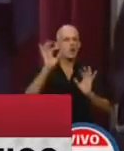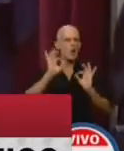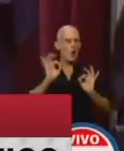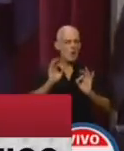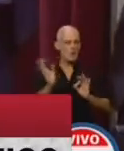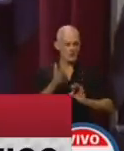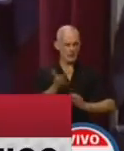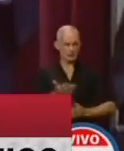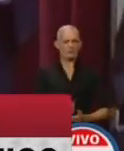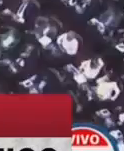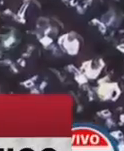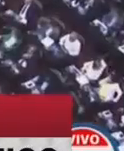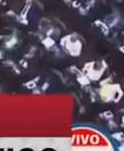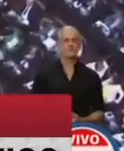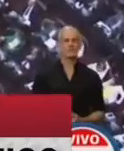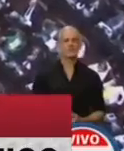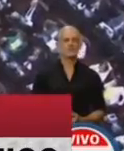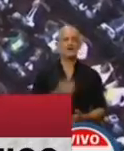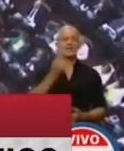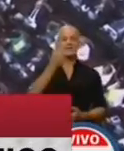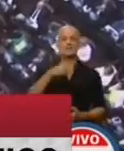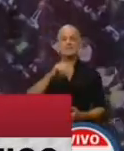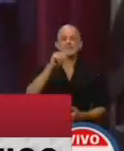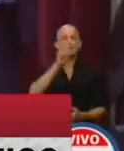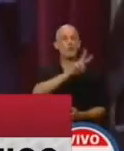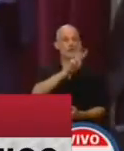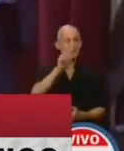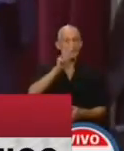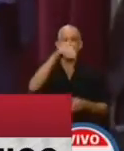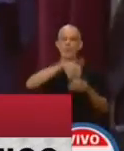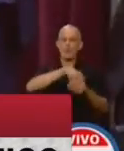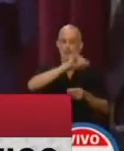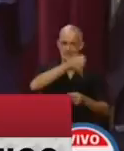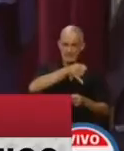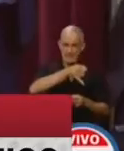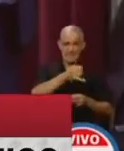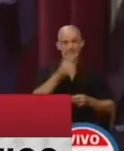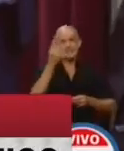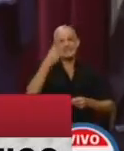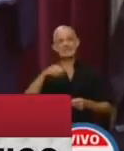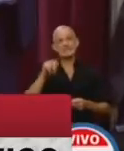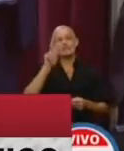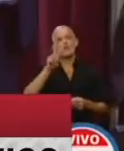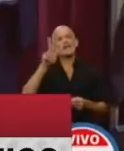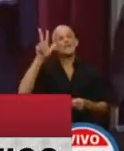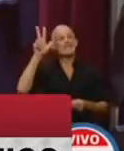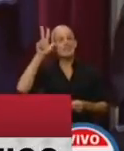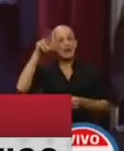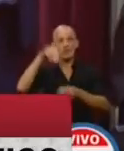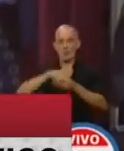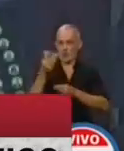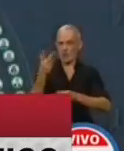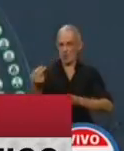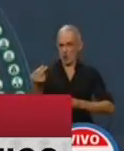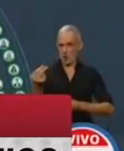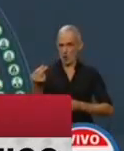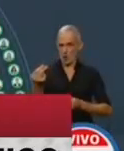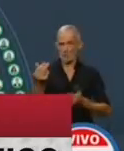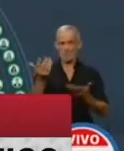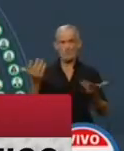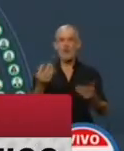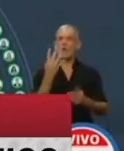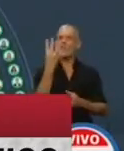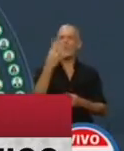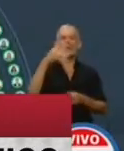Vidal, en forma muy agresiva, ¿no? A Monzó. Y lo que me dicen algunos de los que estaban ahí, de los diputados que reaccionaron, dicen, lo que